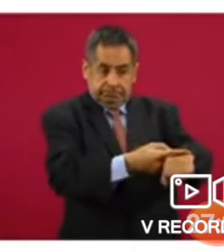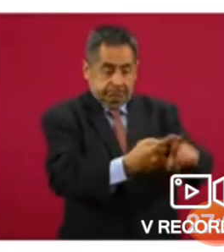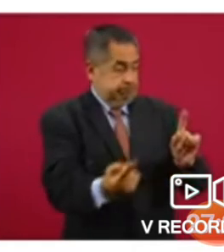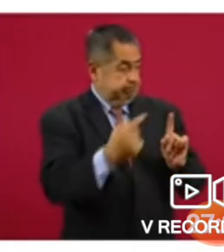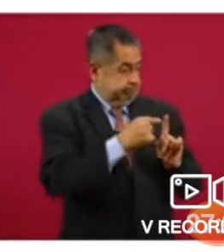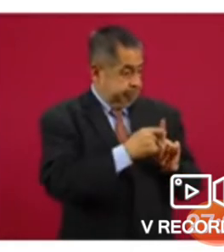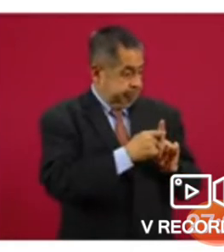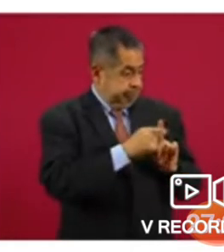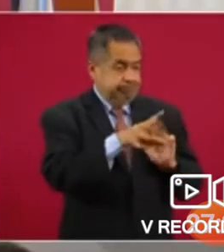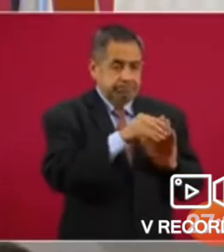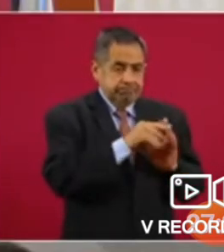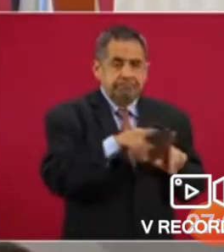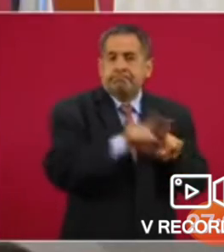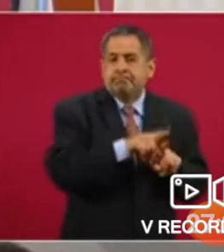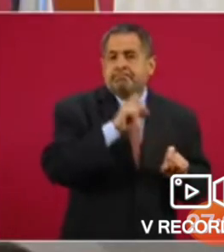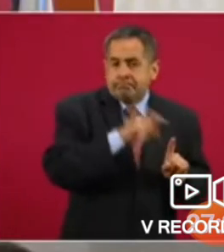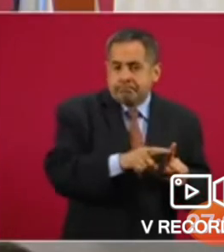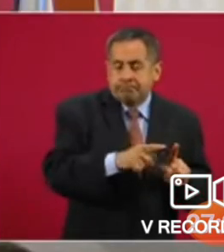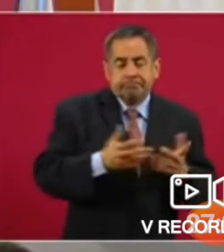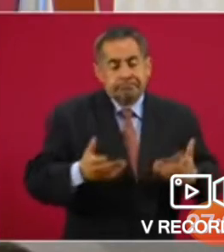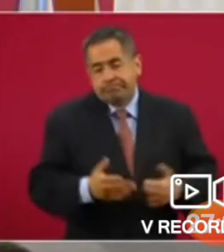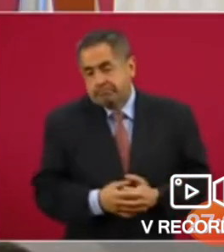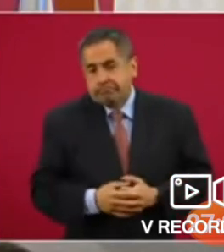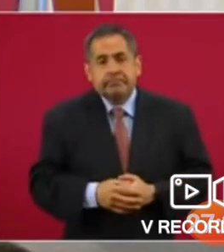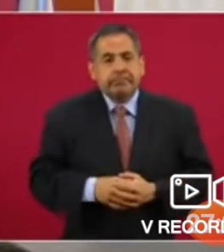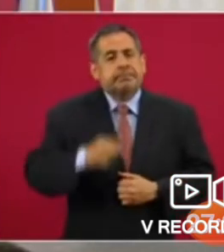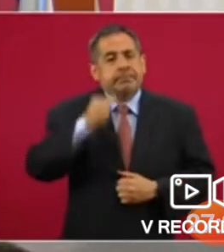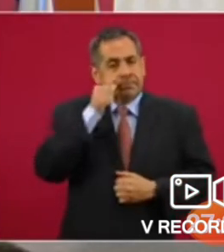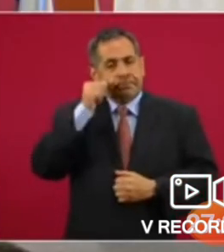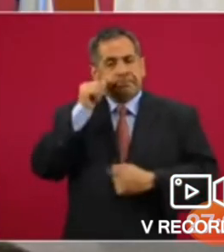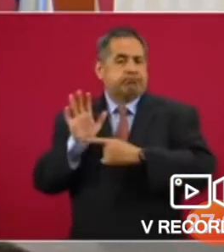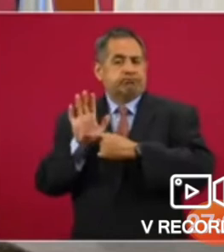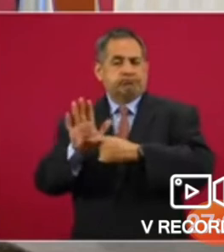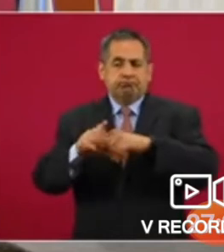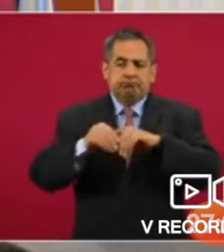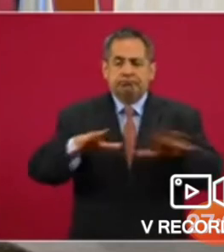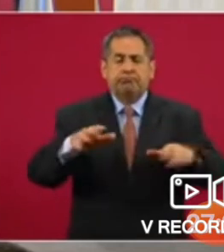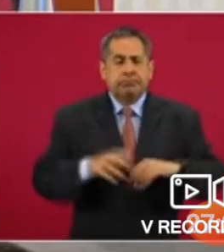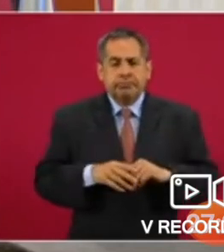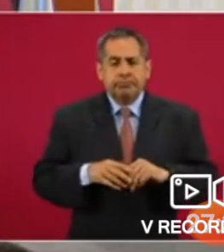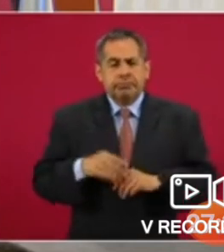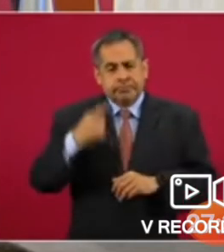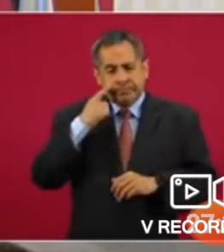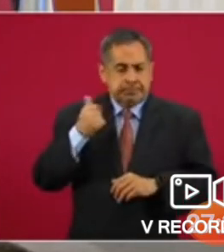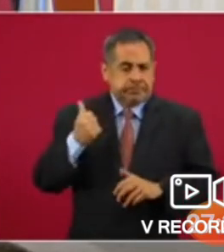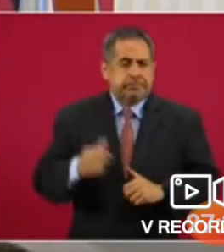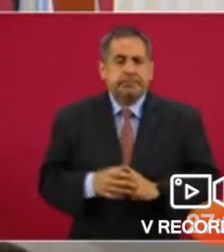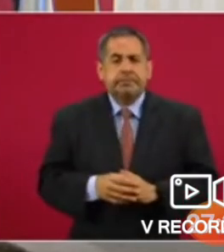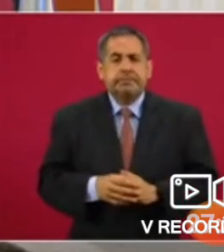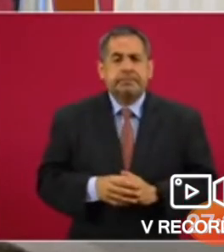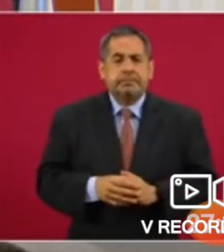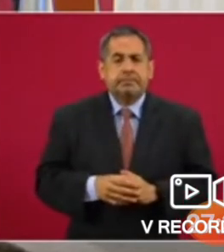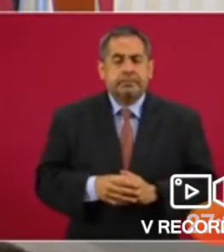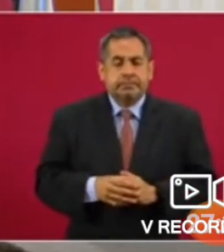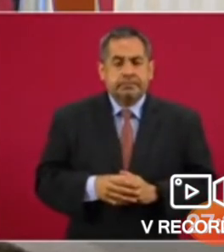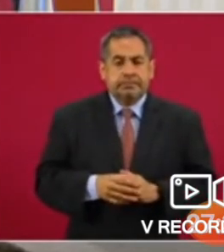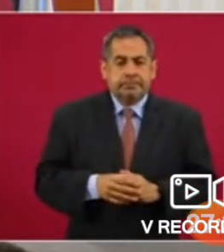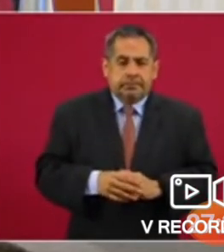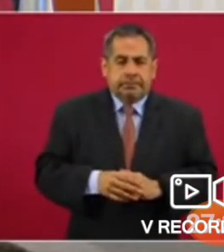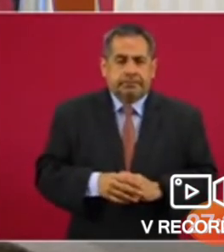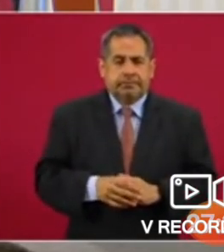lo hicieron en su momento. Entonces, ayer presentamos lo que se ve en la siguiente diapositiva y les